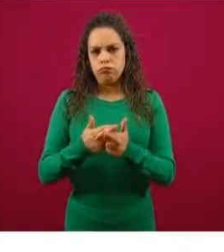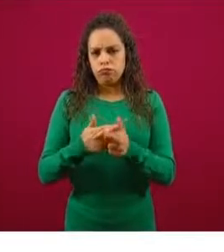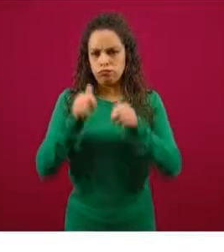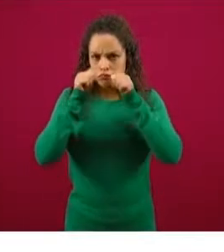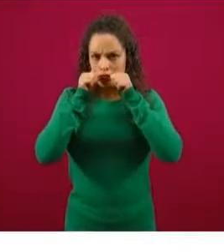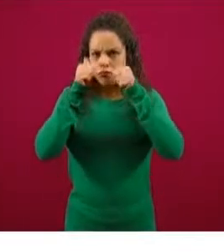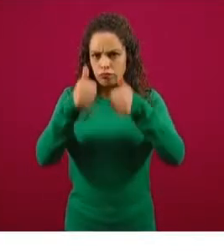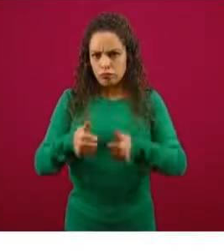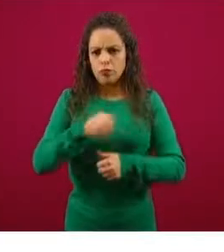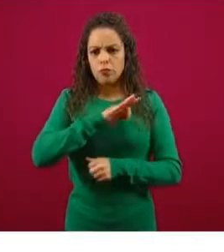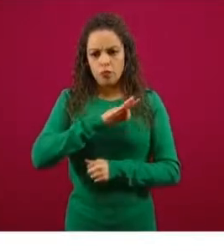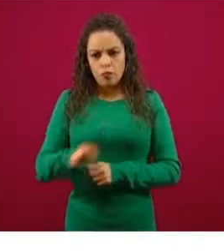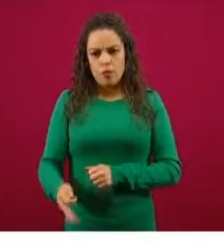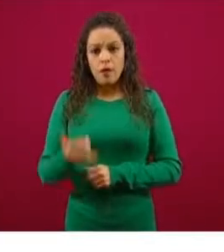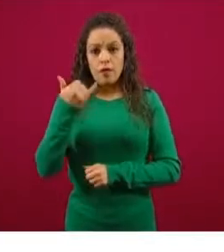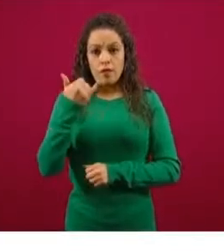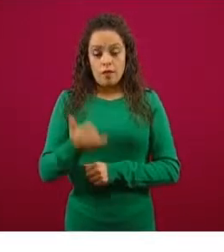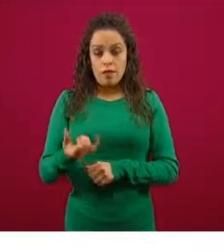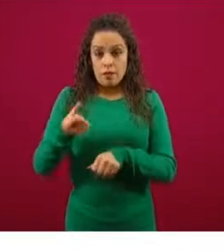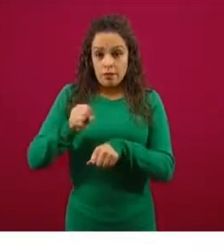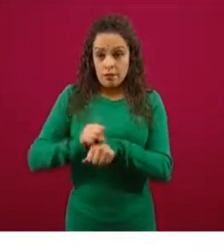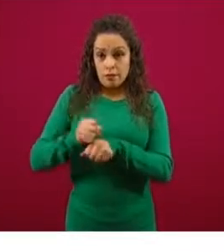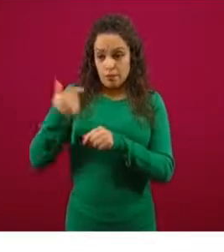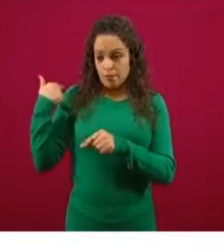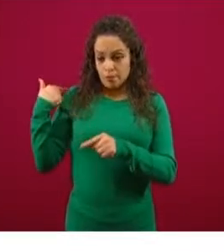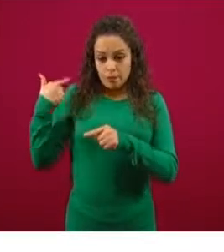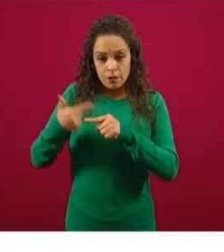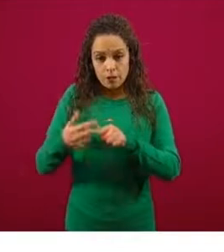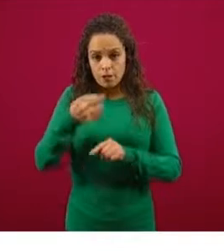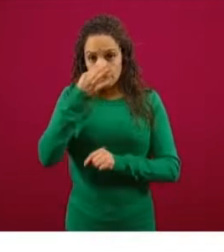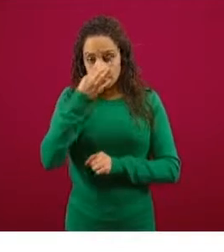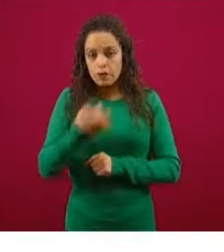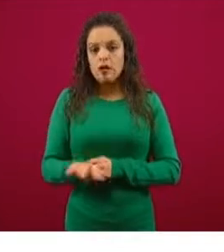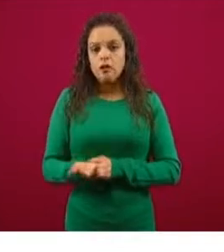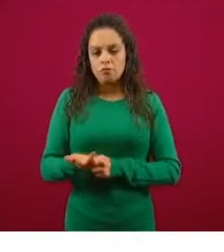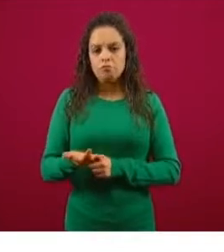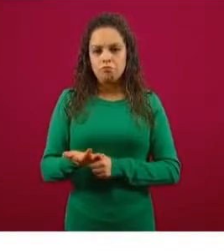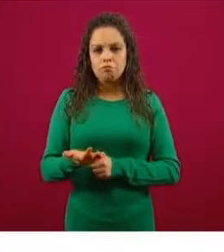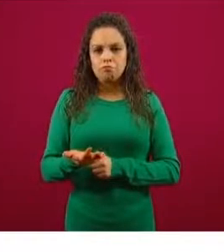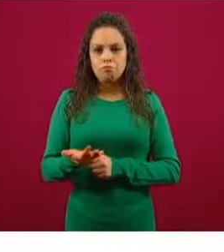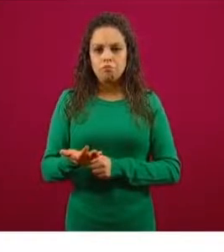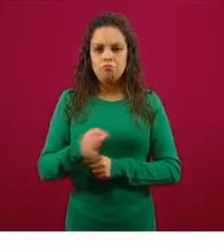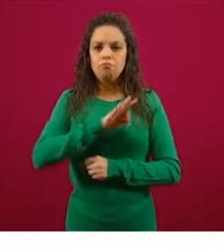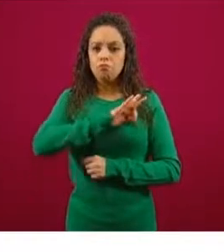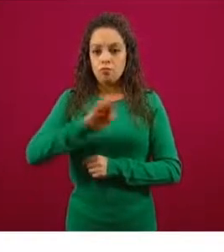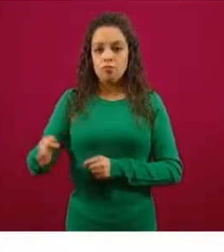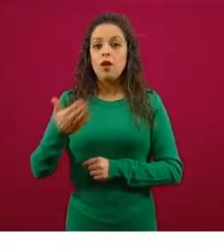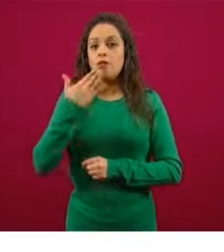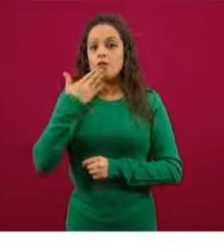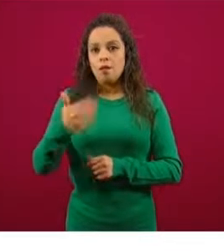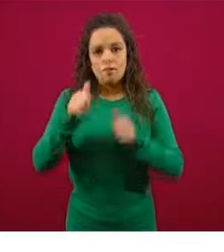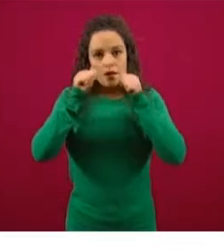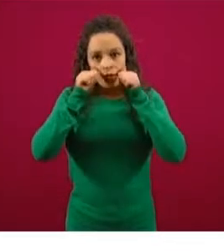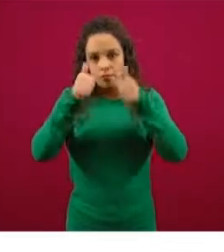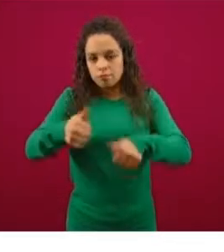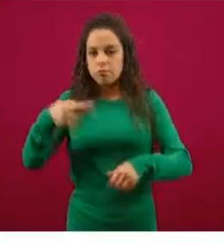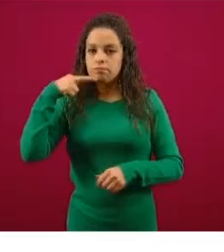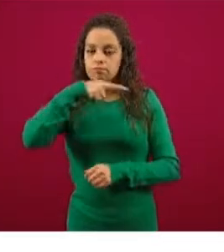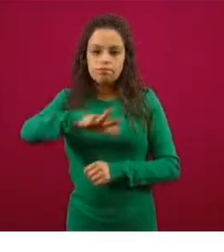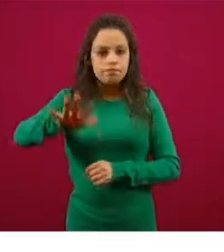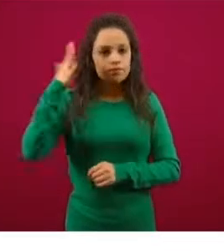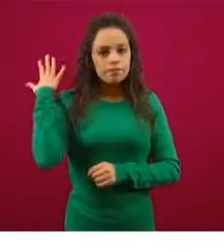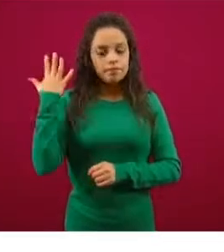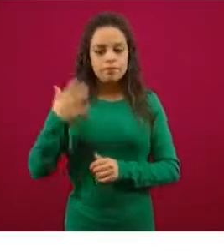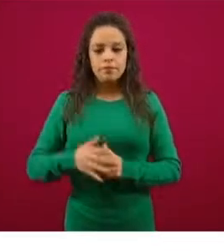de acciones que se han hecho en las semanas recientes que lograron mantener la capacidad de respuesta. El Instituto de Salud para el